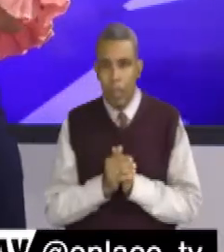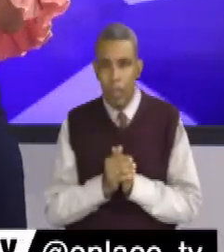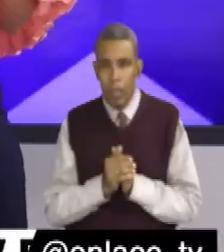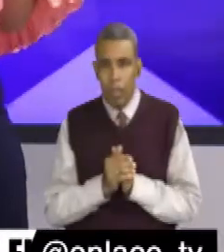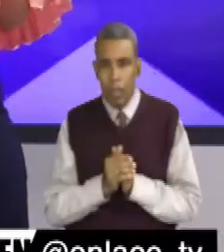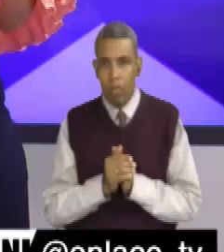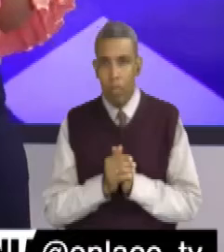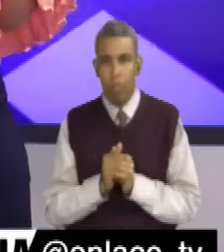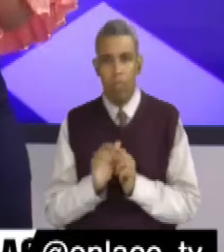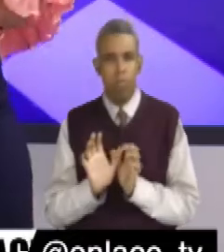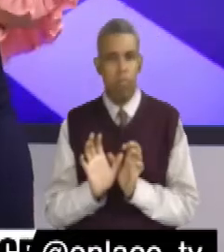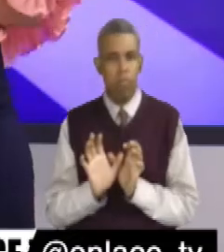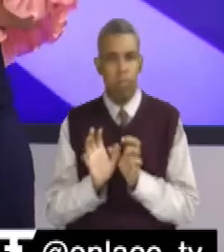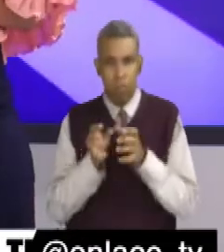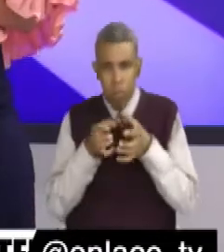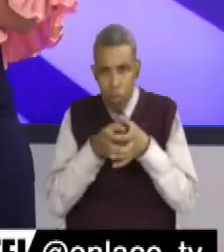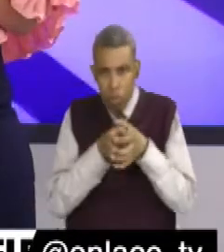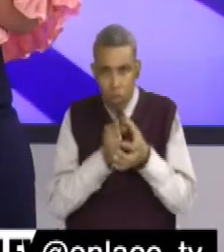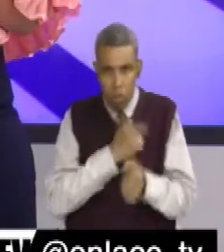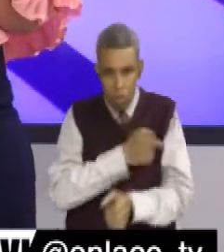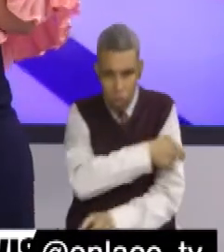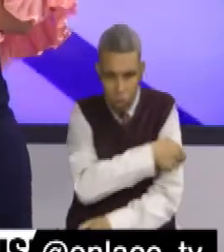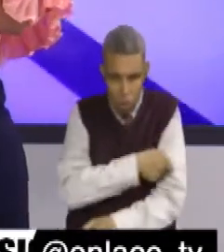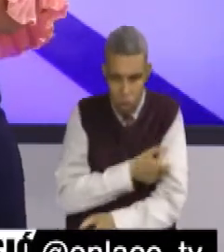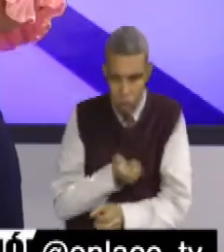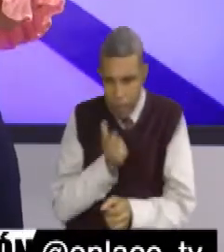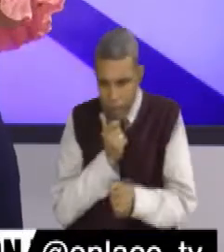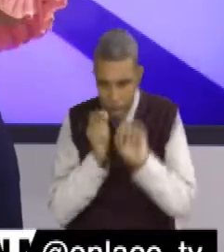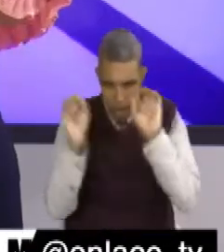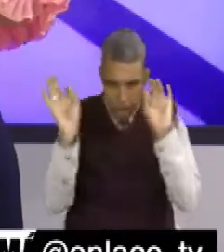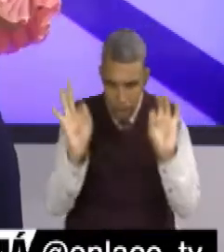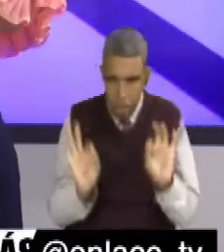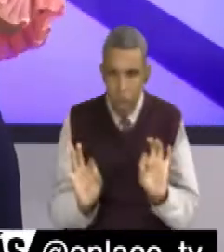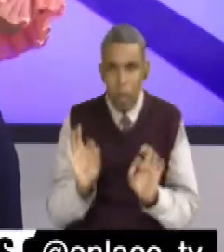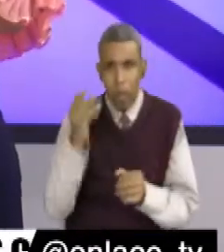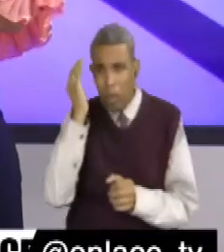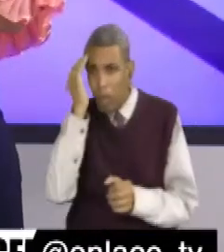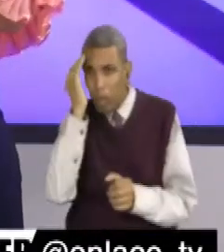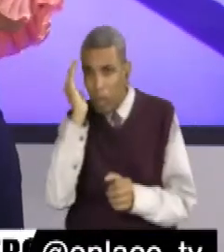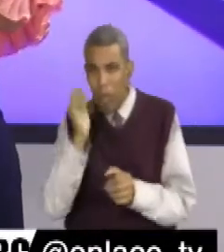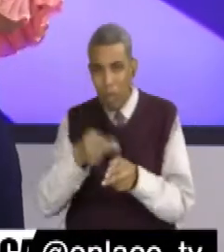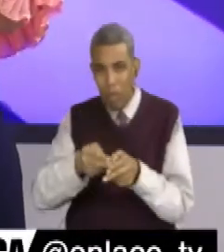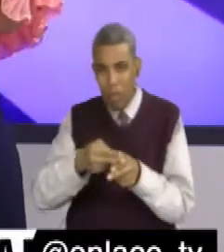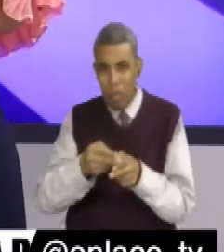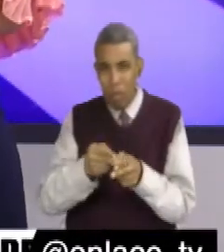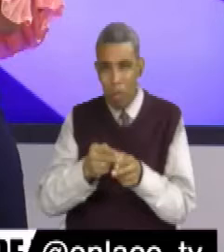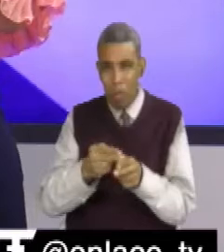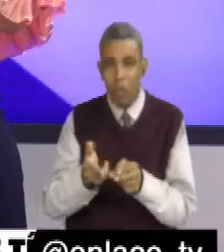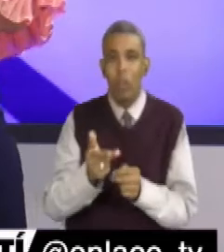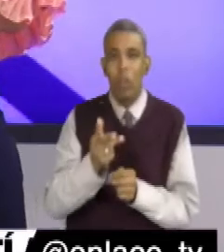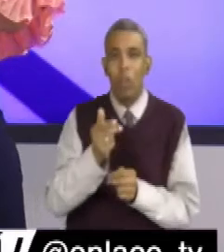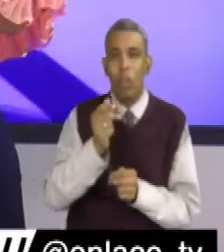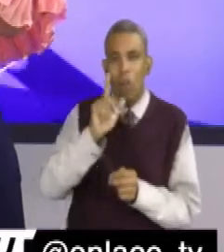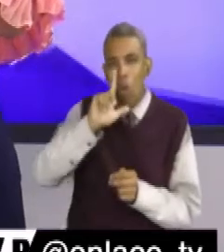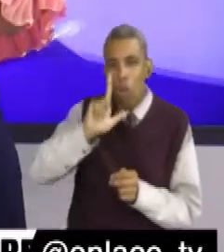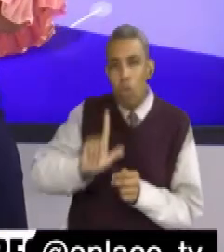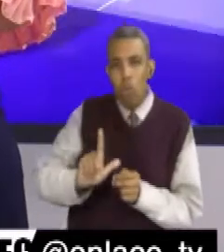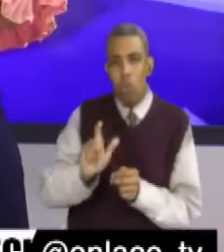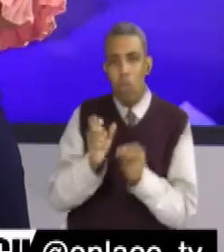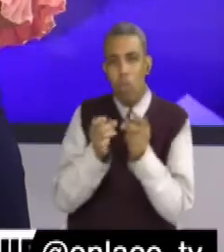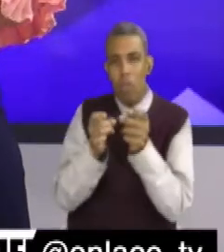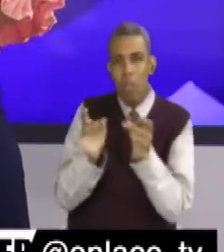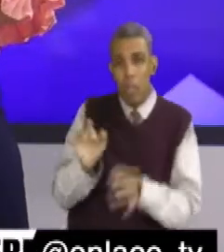para definir ya lo que es el calendario electoral con ocasión del proceso revocatorio del próximo domingo 2 de julio. Se permitirá